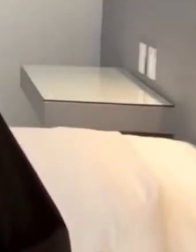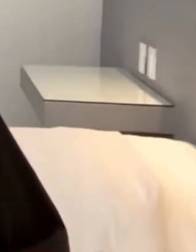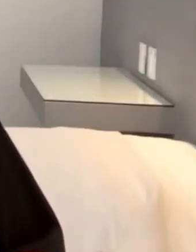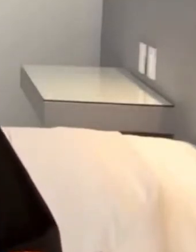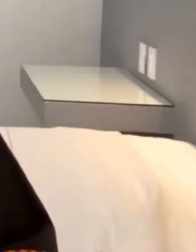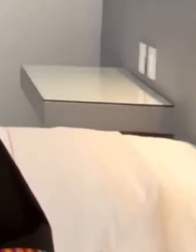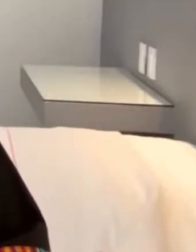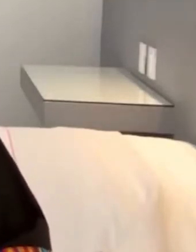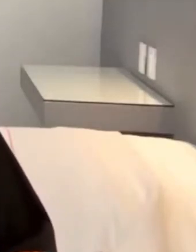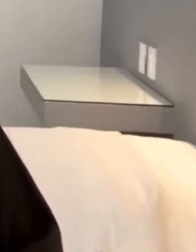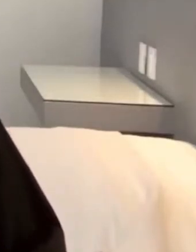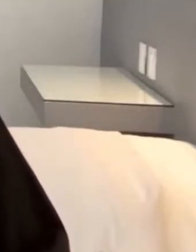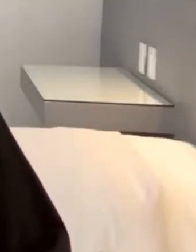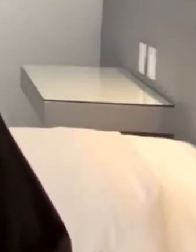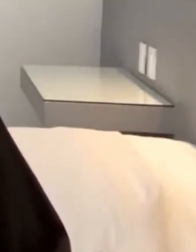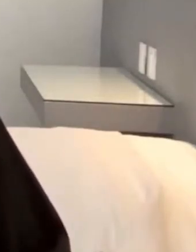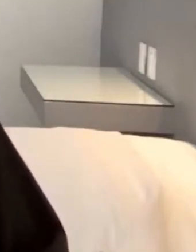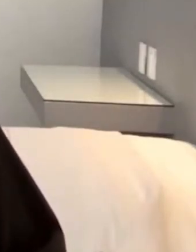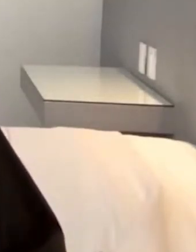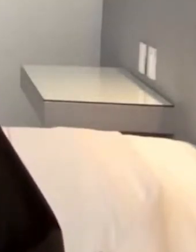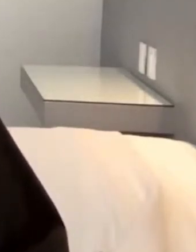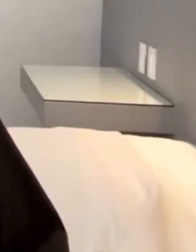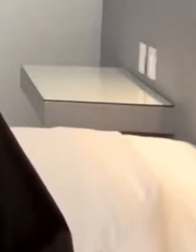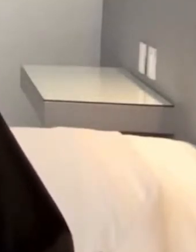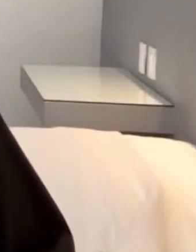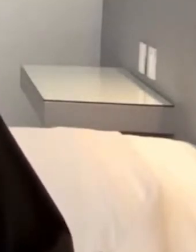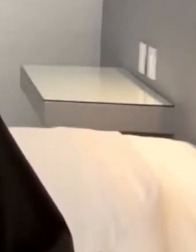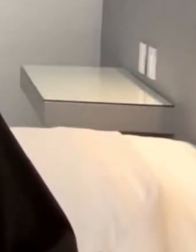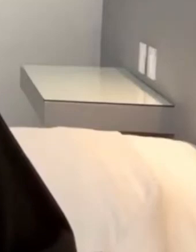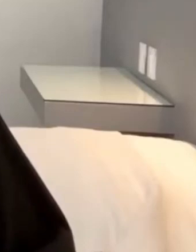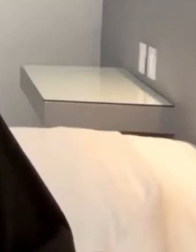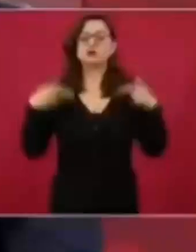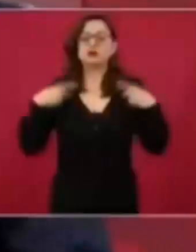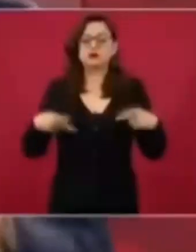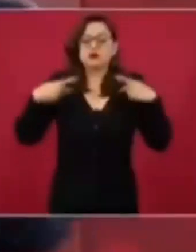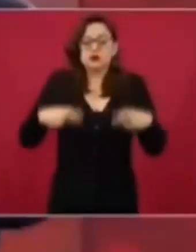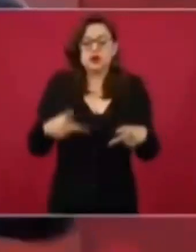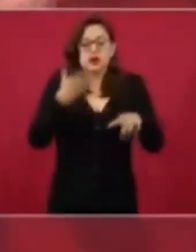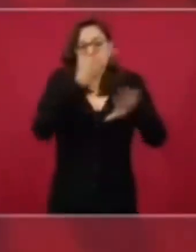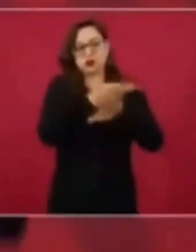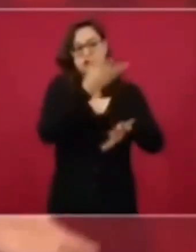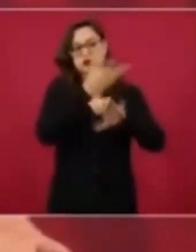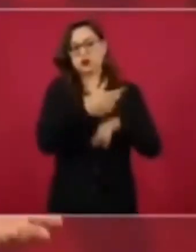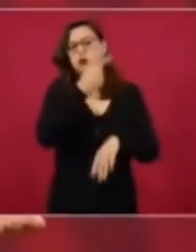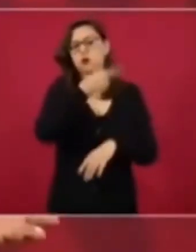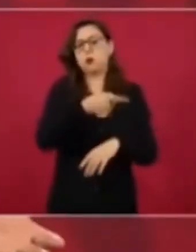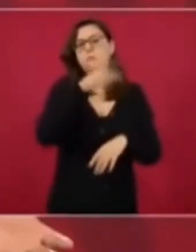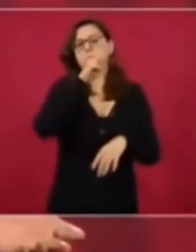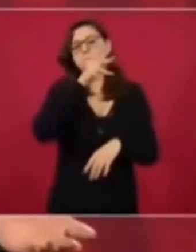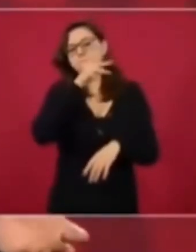estas declaraciones de Andrés Manuel López Obrador, querido César, querida Carla. Pues que